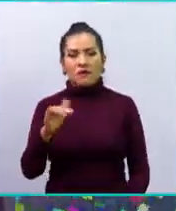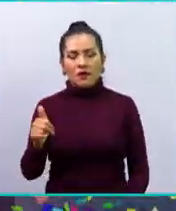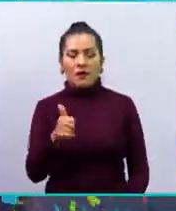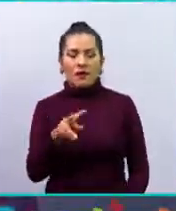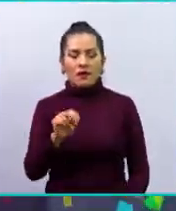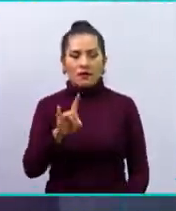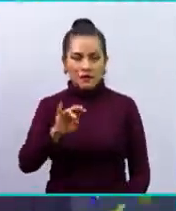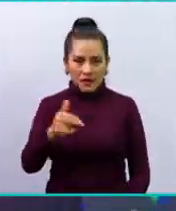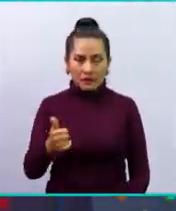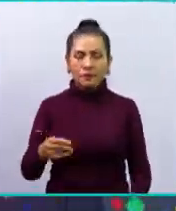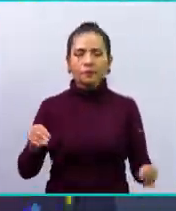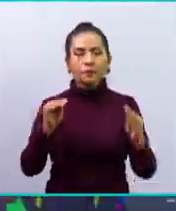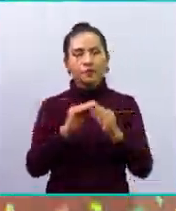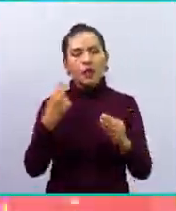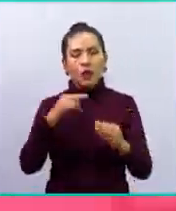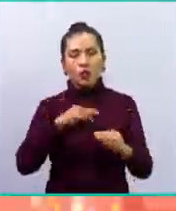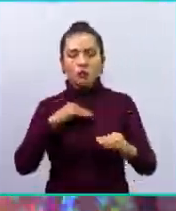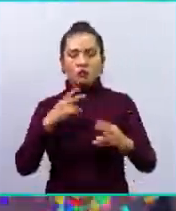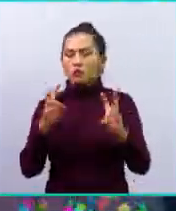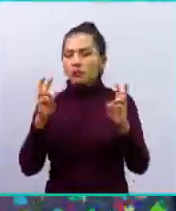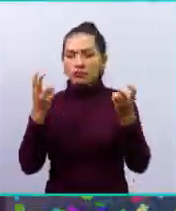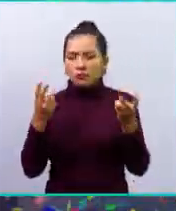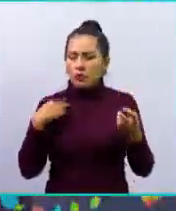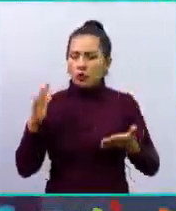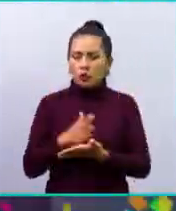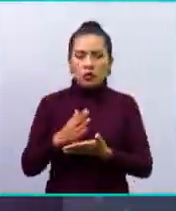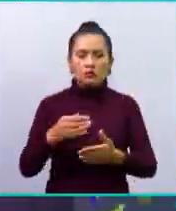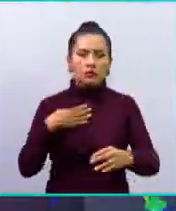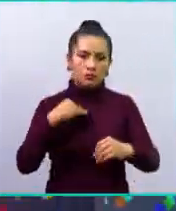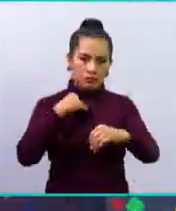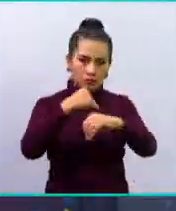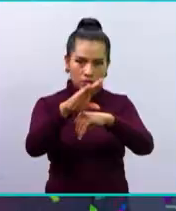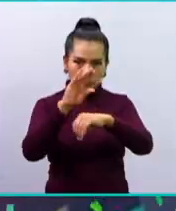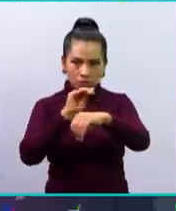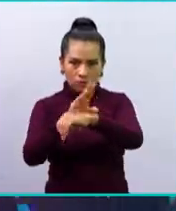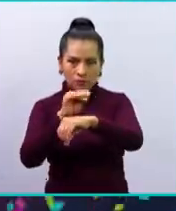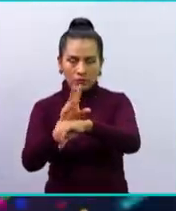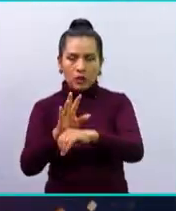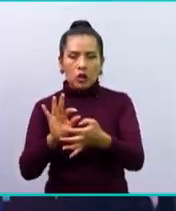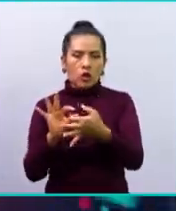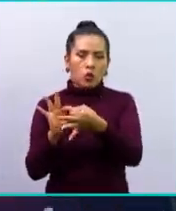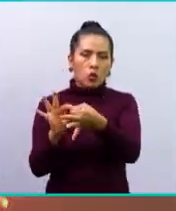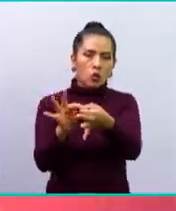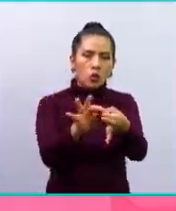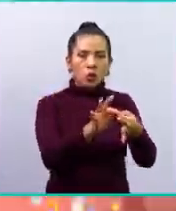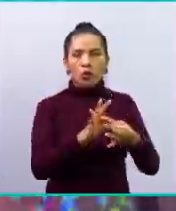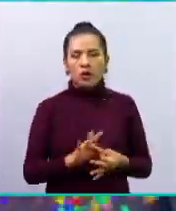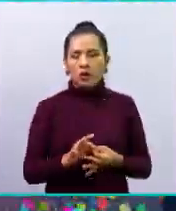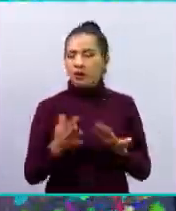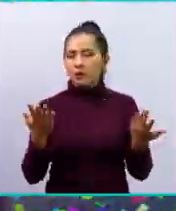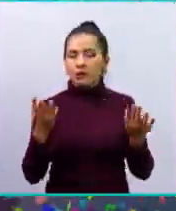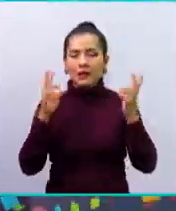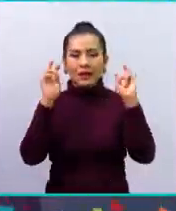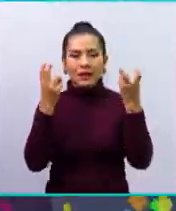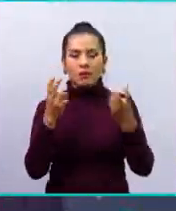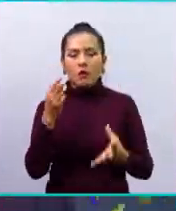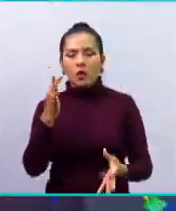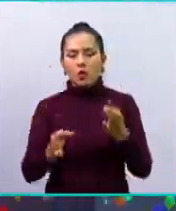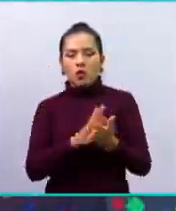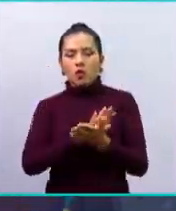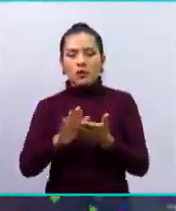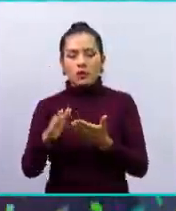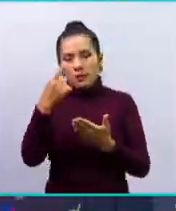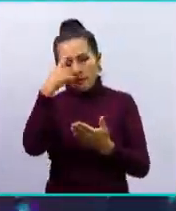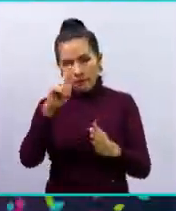También, para mandar un mensaje de unidad al país, vamos a estar también interpretando el tema Justicia para